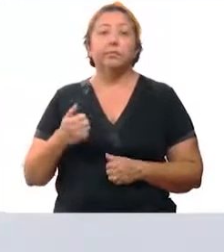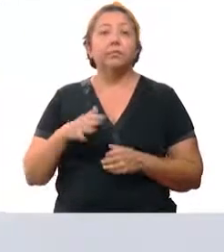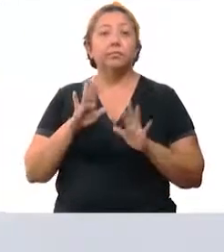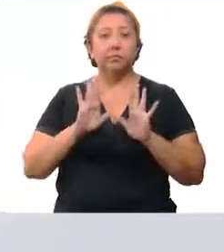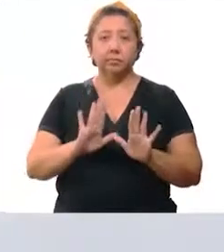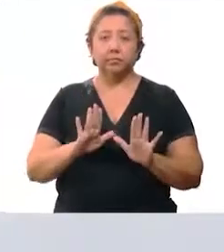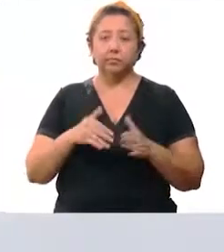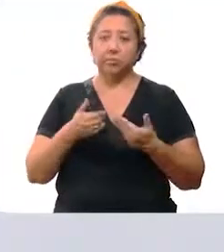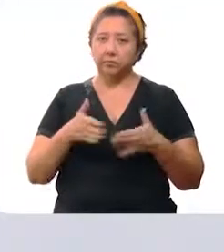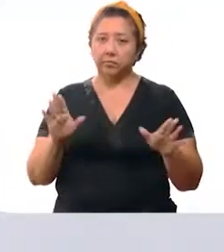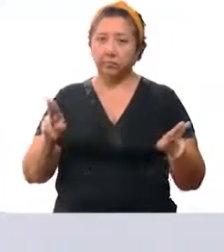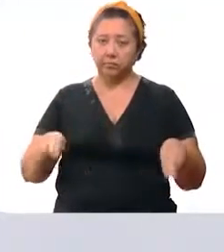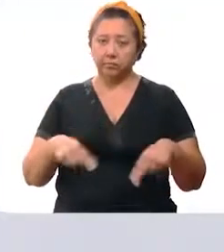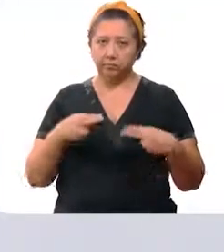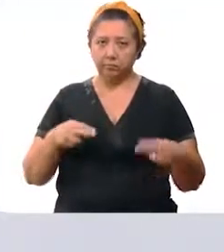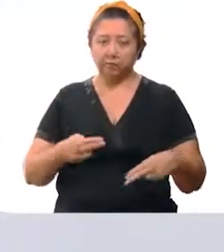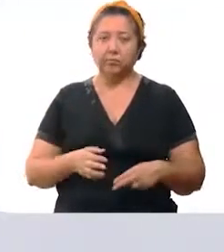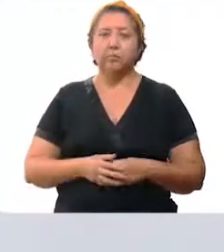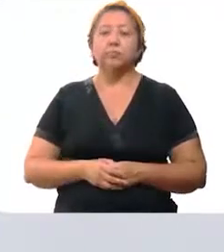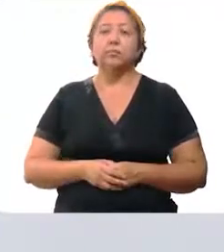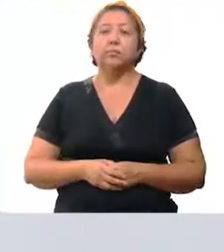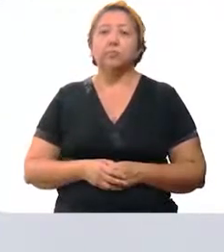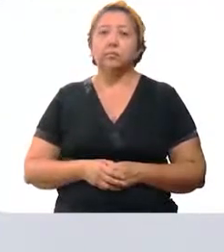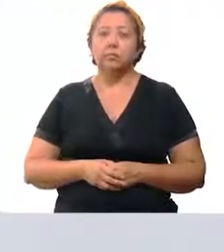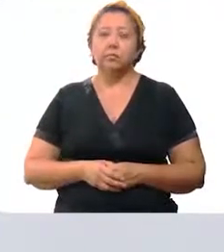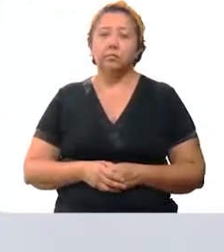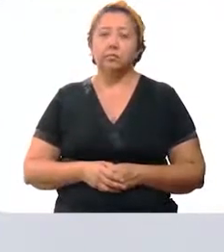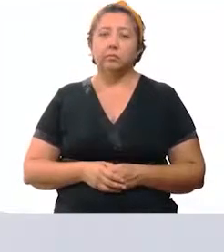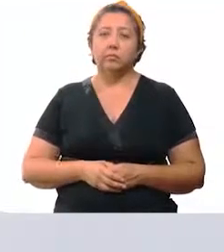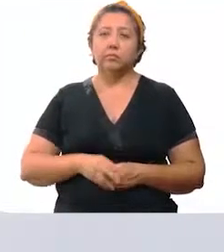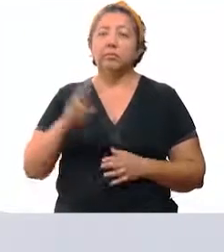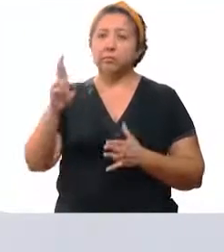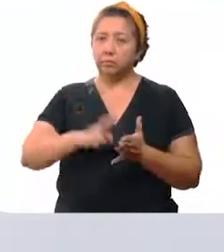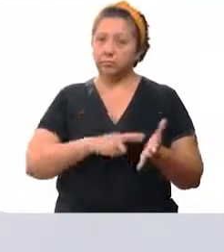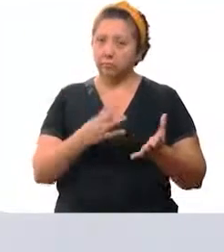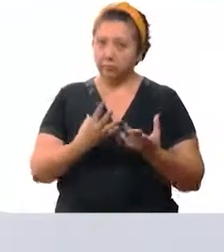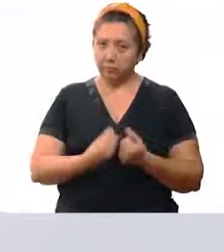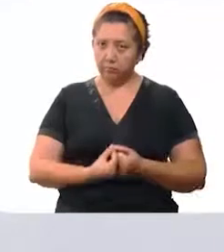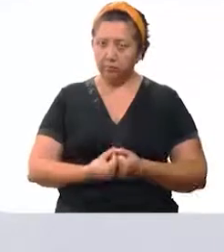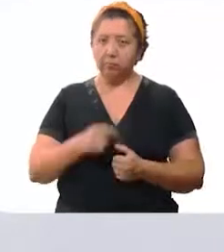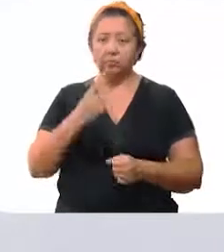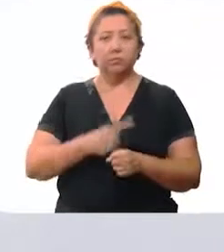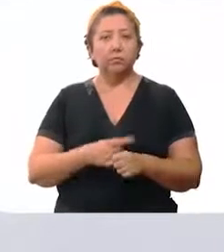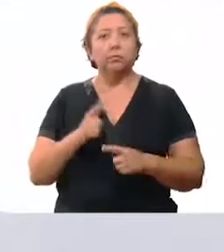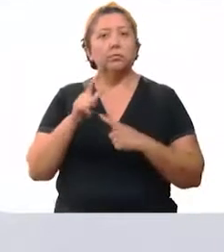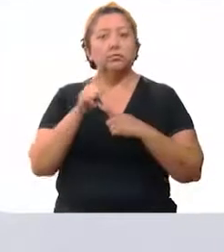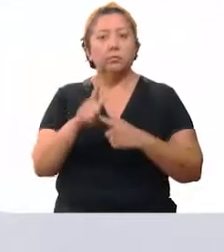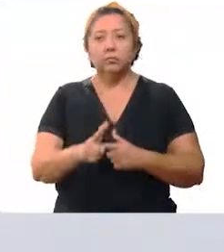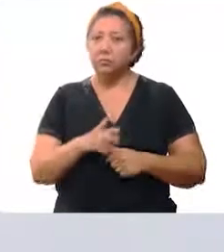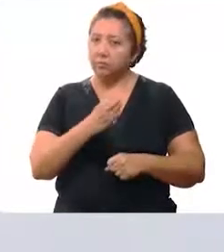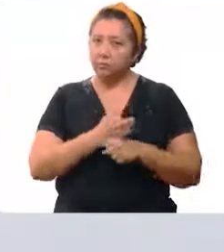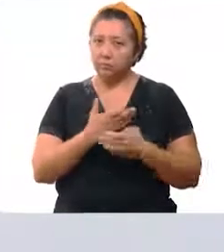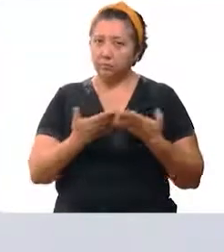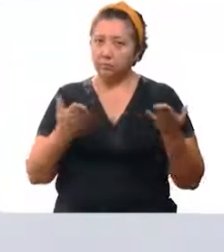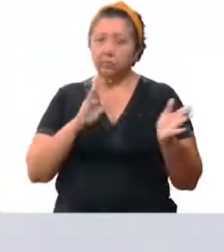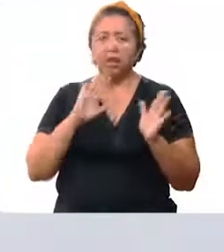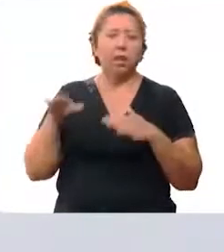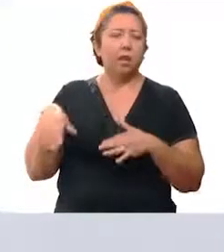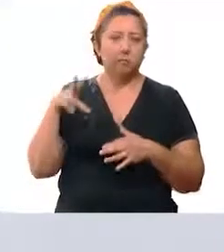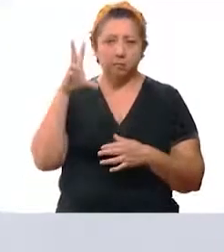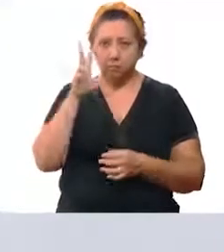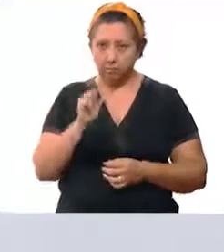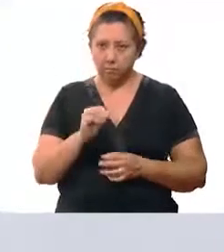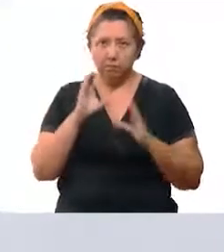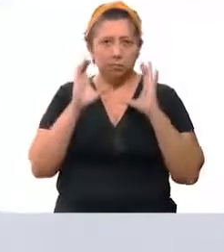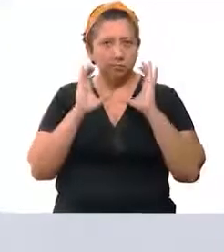hospitalaria e interrumpir el proceso de reactivación económica. Reiteramos, la pandemia sigue y no es momento de bajar la